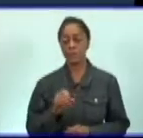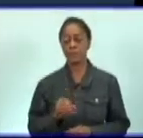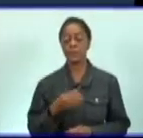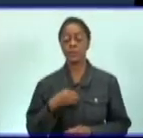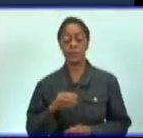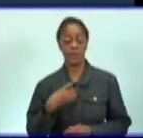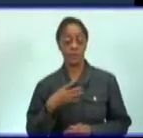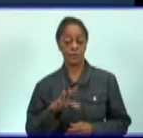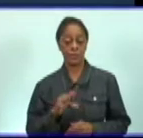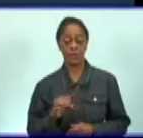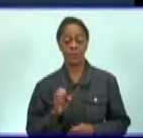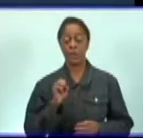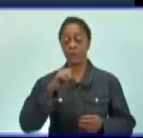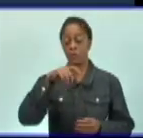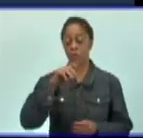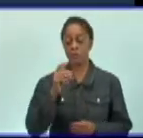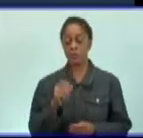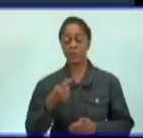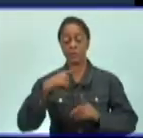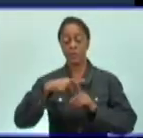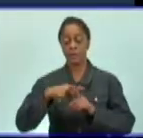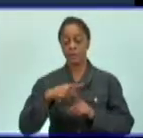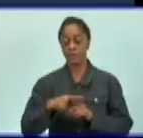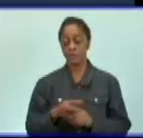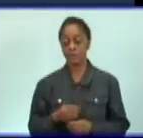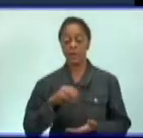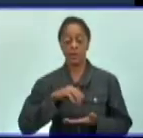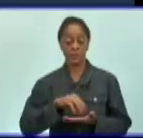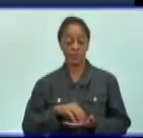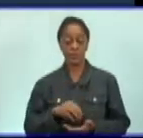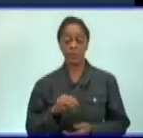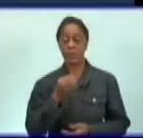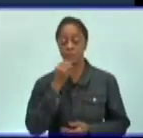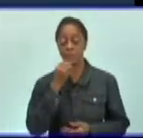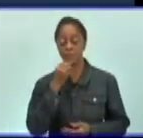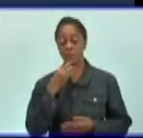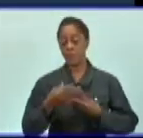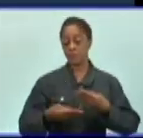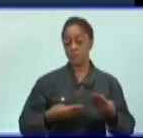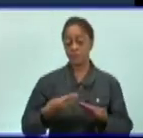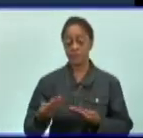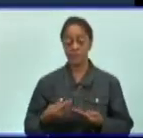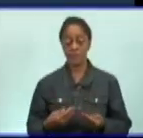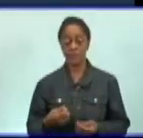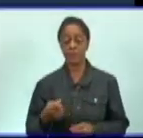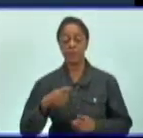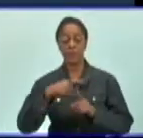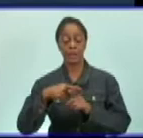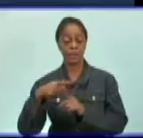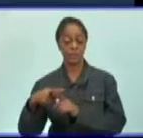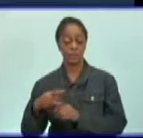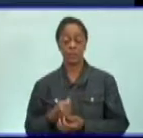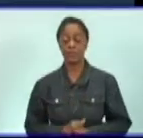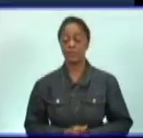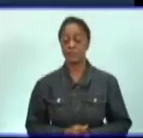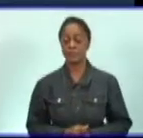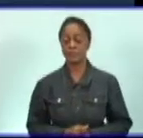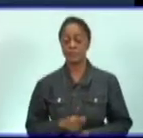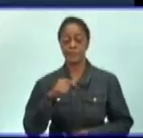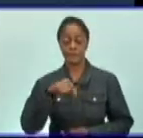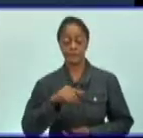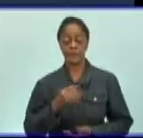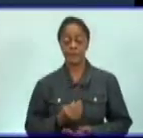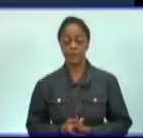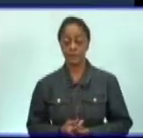propiedad conmutativa de la adición donde podemos intercambiar los sumandos. En este